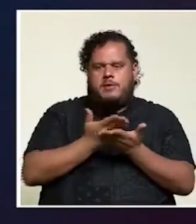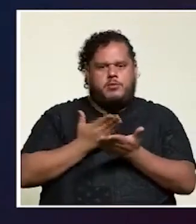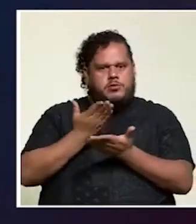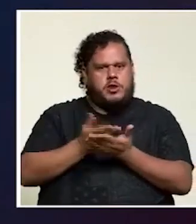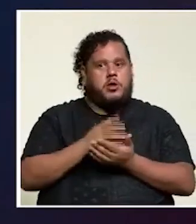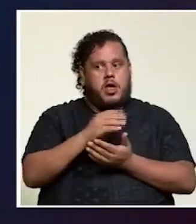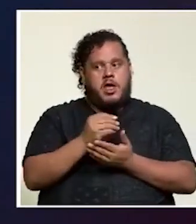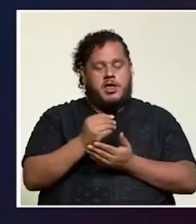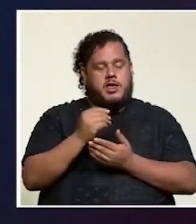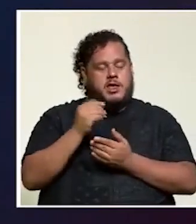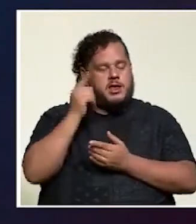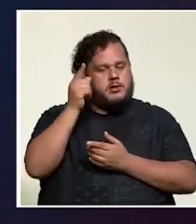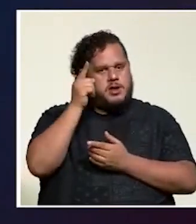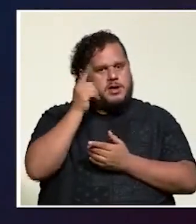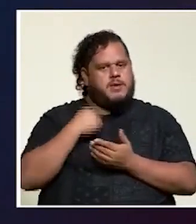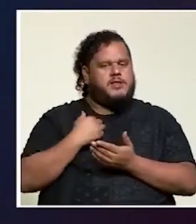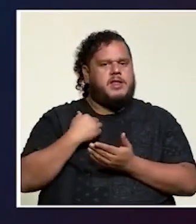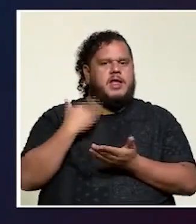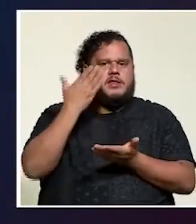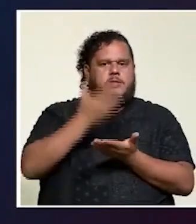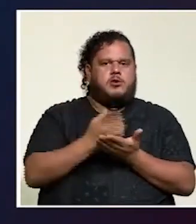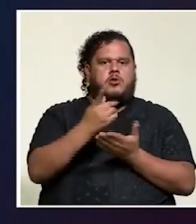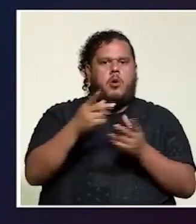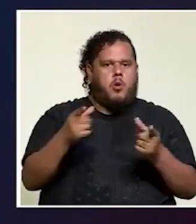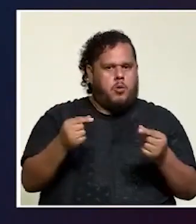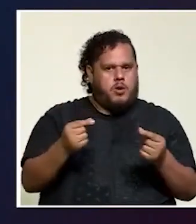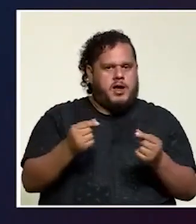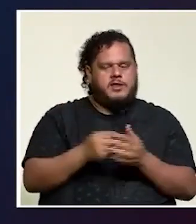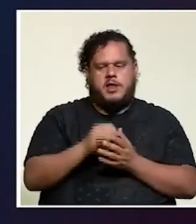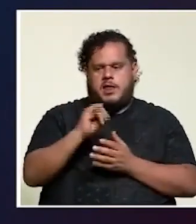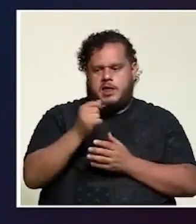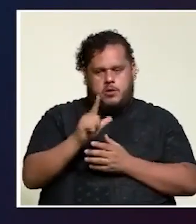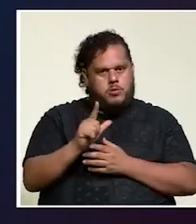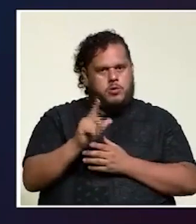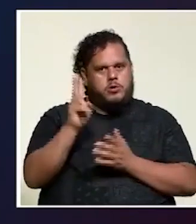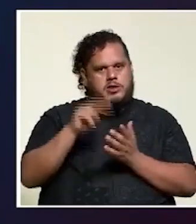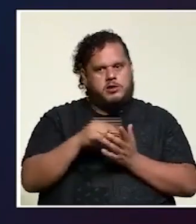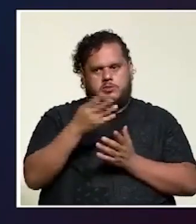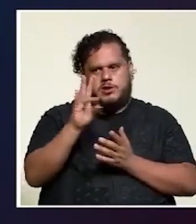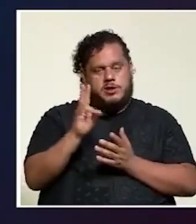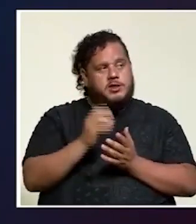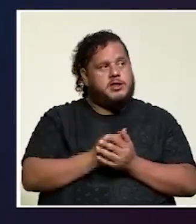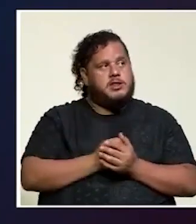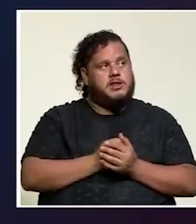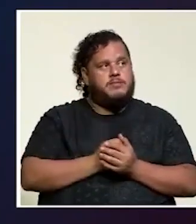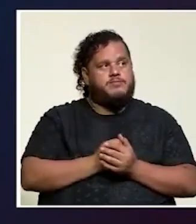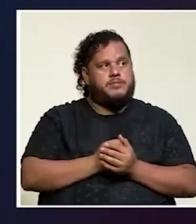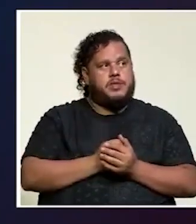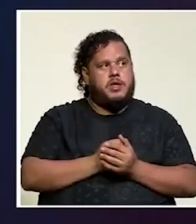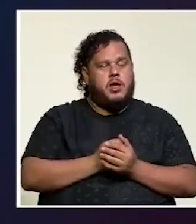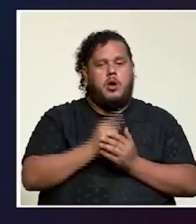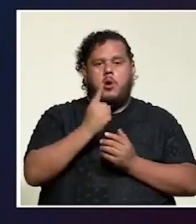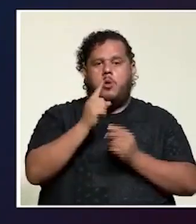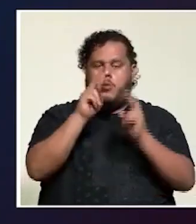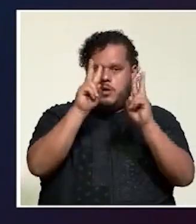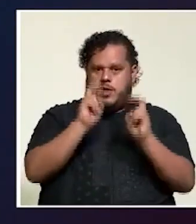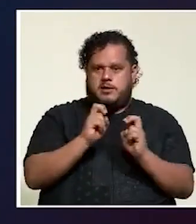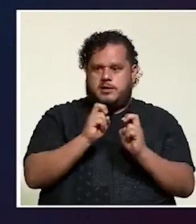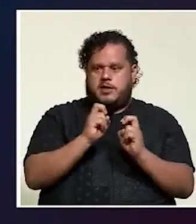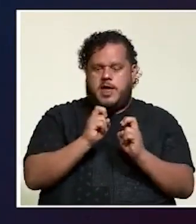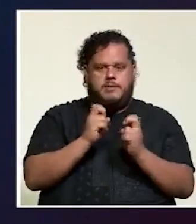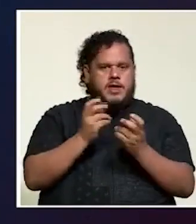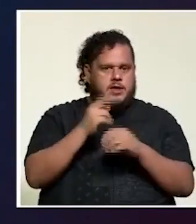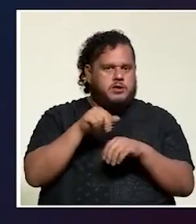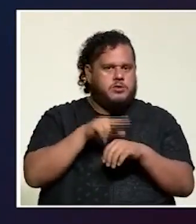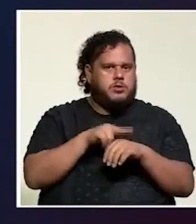y efectivamente se me atravesó un cáncer, como lo dijo usted. En julio del 2017, un examen de